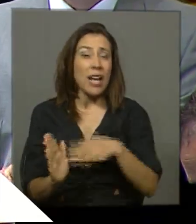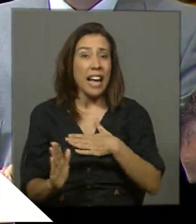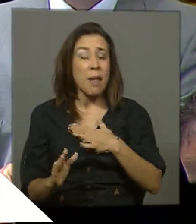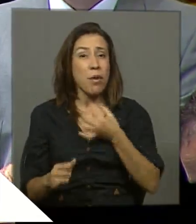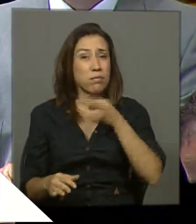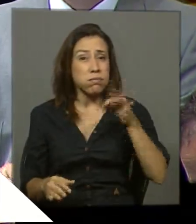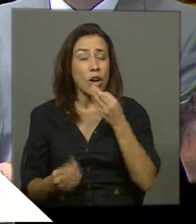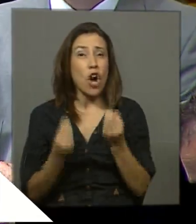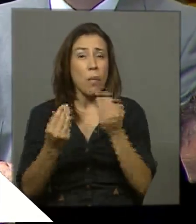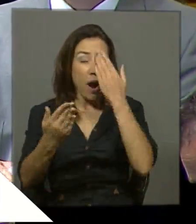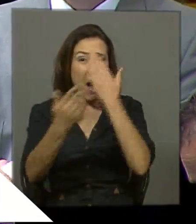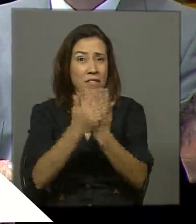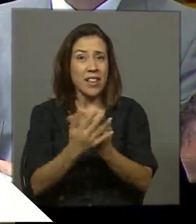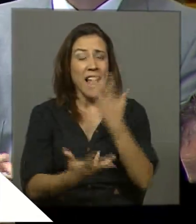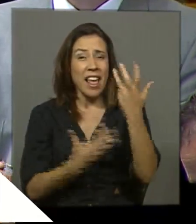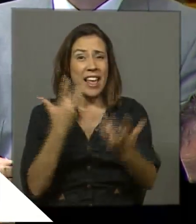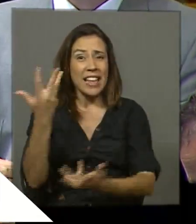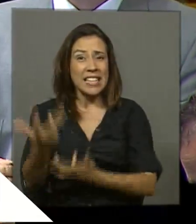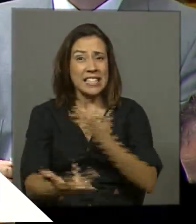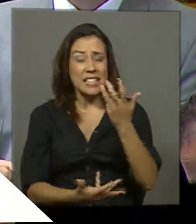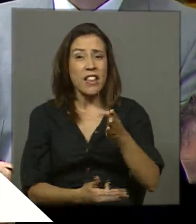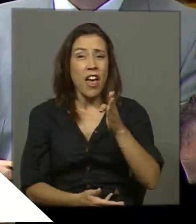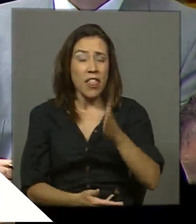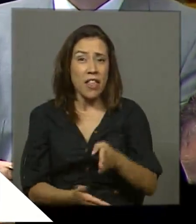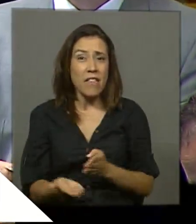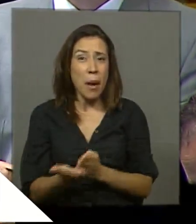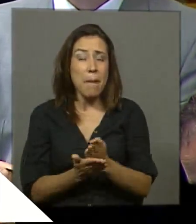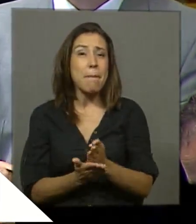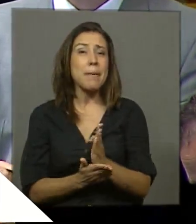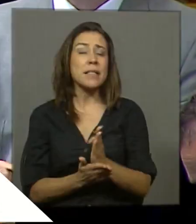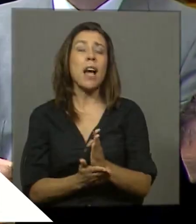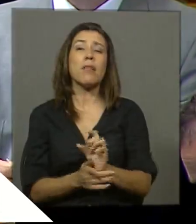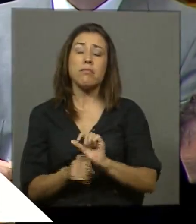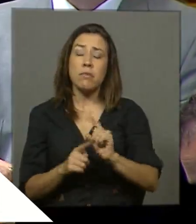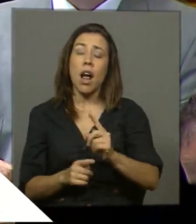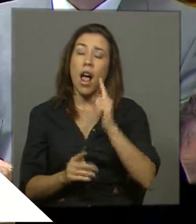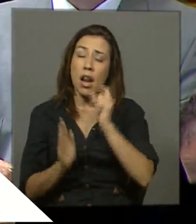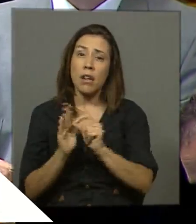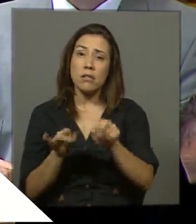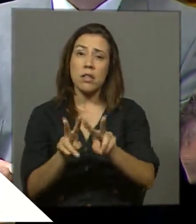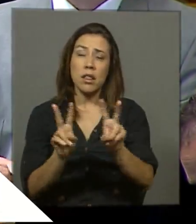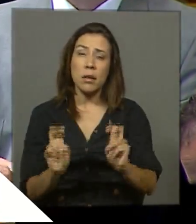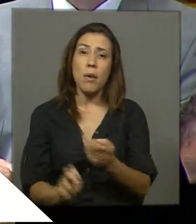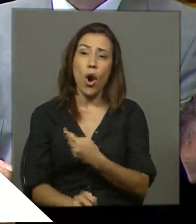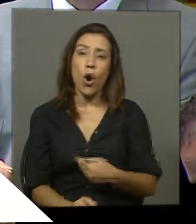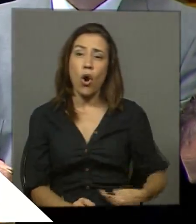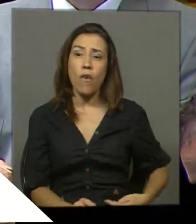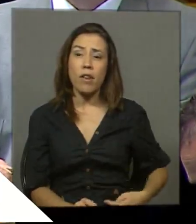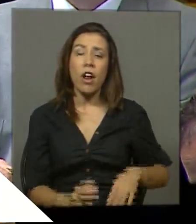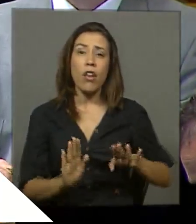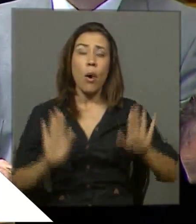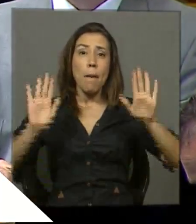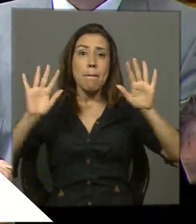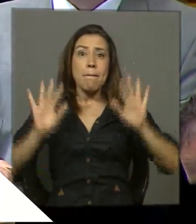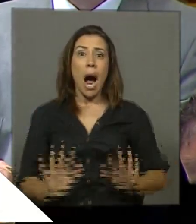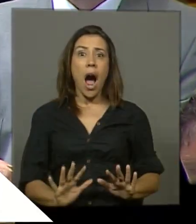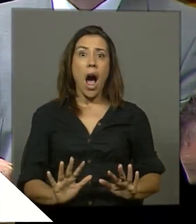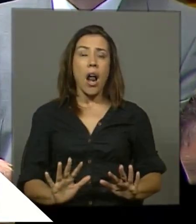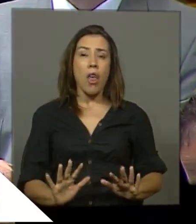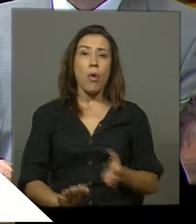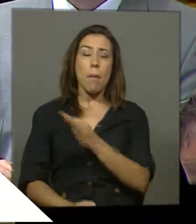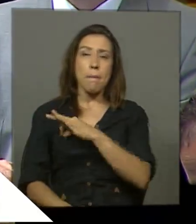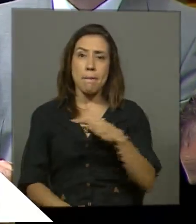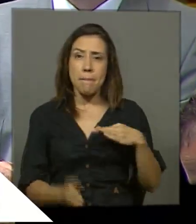hablar de Cómo enfrentar los incendios hay que partir por reconocer que en esta materia el gobierno quedó paralizado